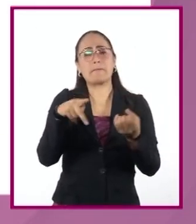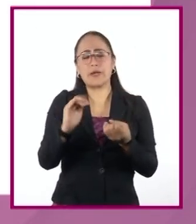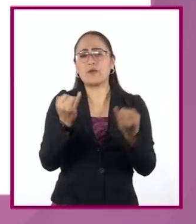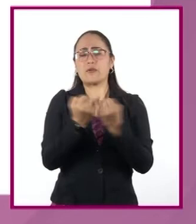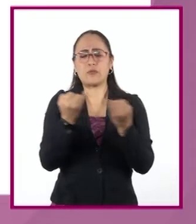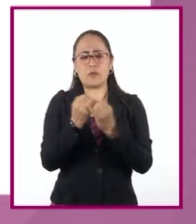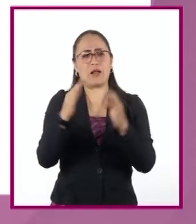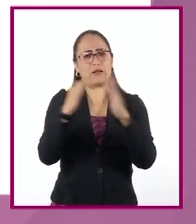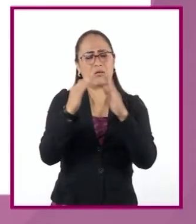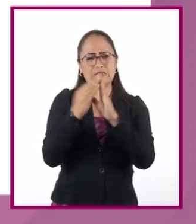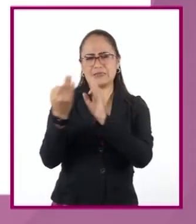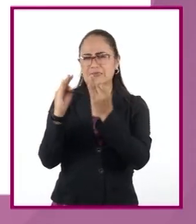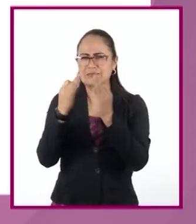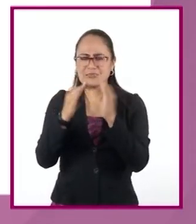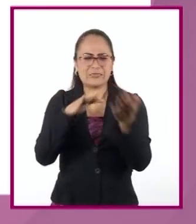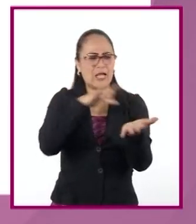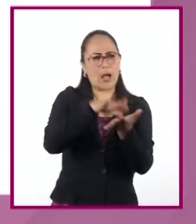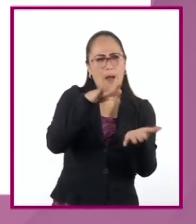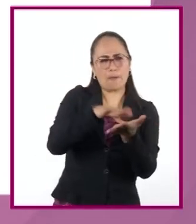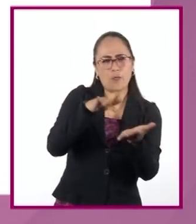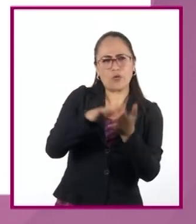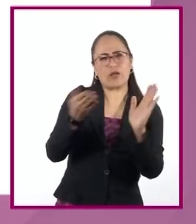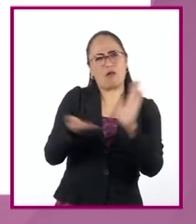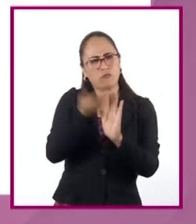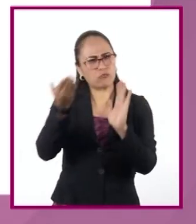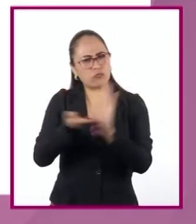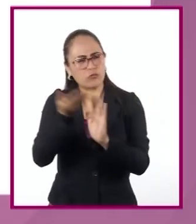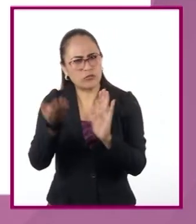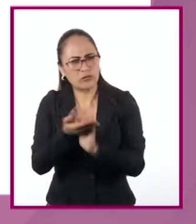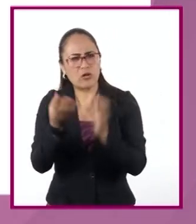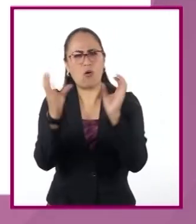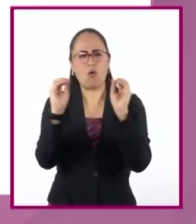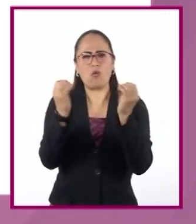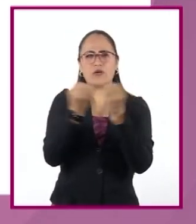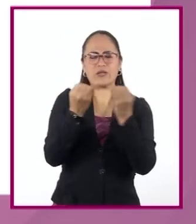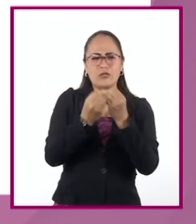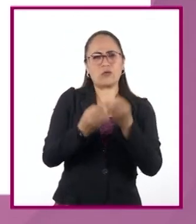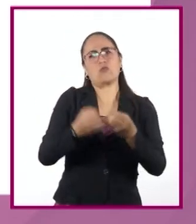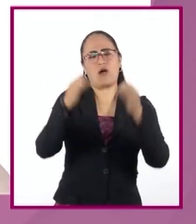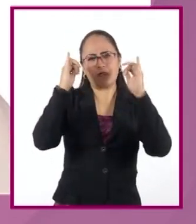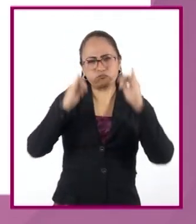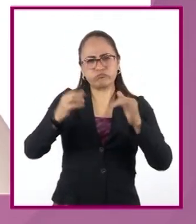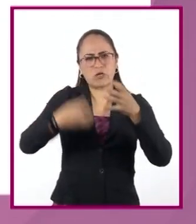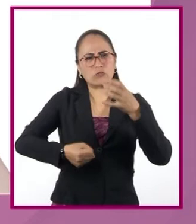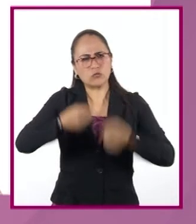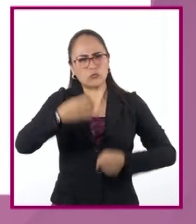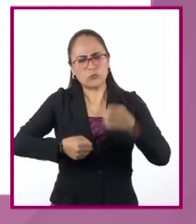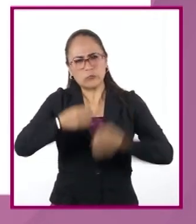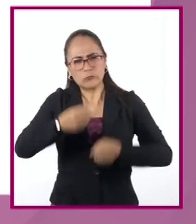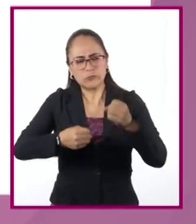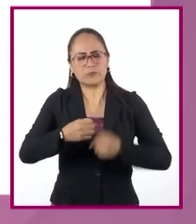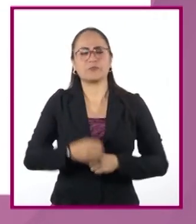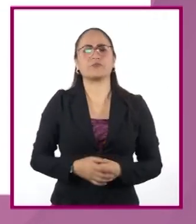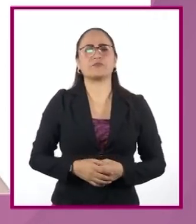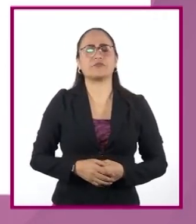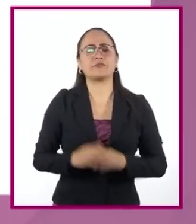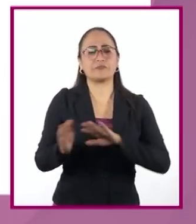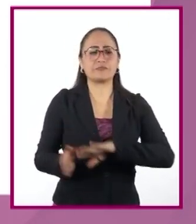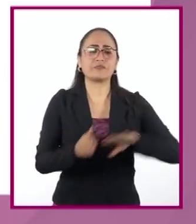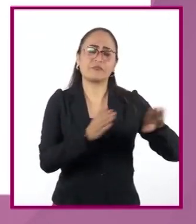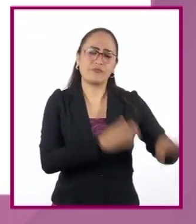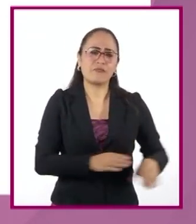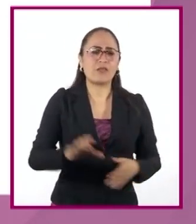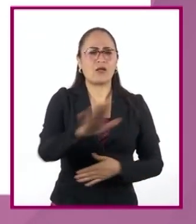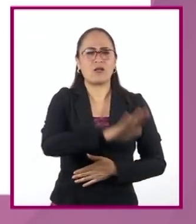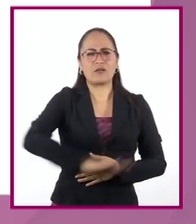a los vecinos en sus granjas, construyendo establos u ordeñando el ganado. Por otro lado, en las